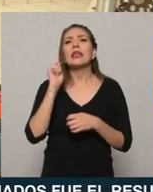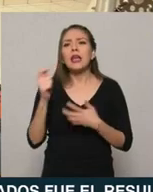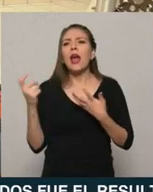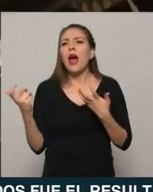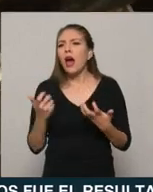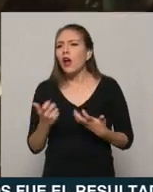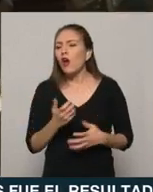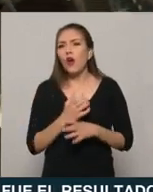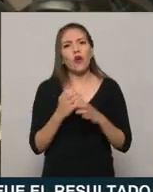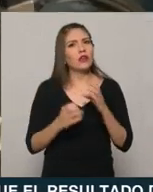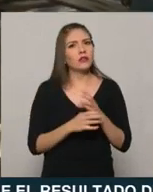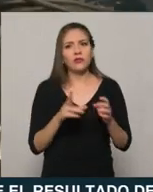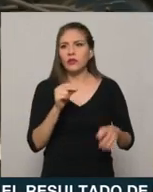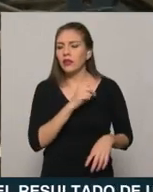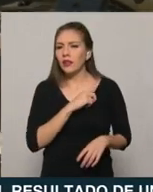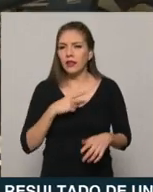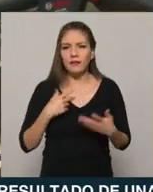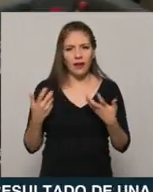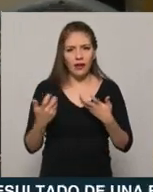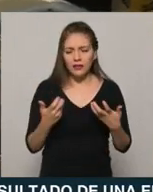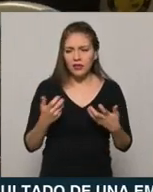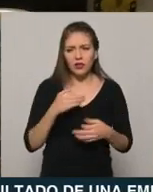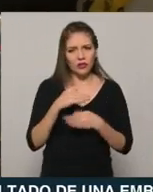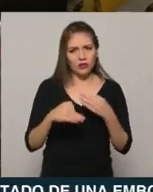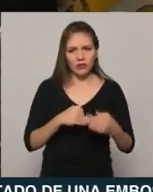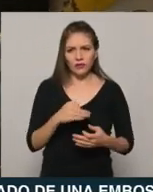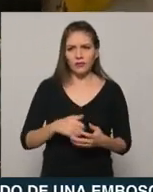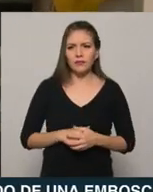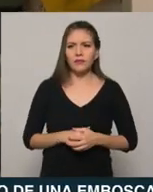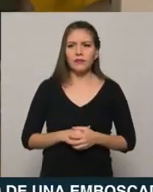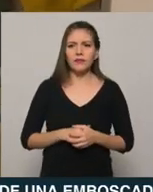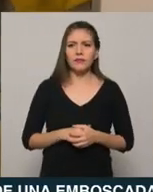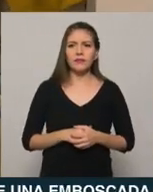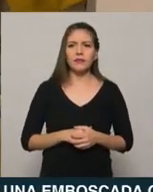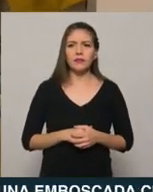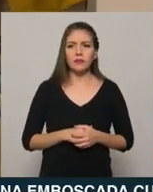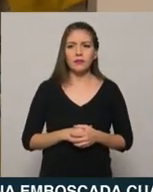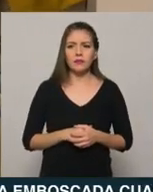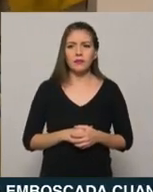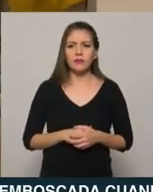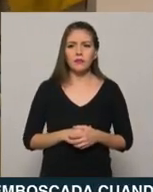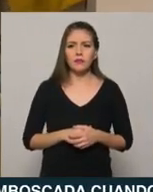ocurre un desastre. Con imágenes de Manuel Hernández, Iraíz Morquecho, 21 Noticias.